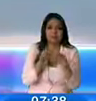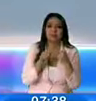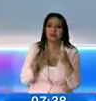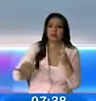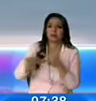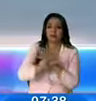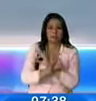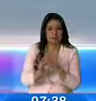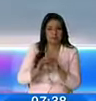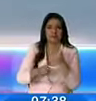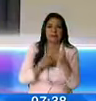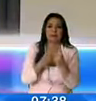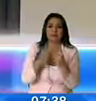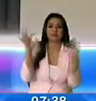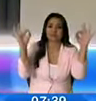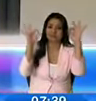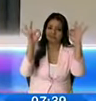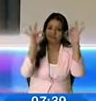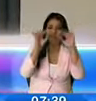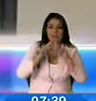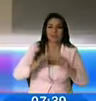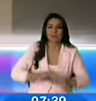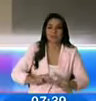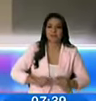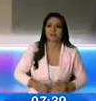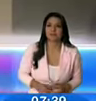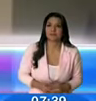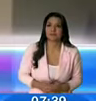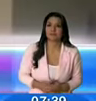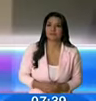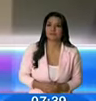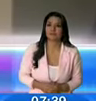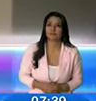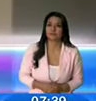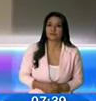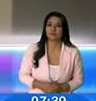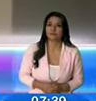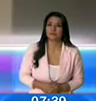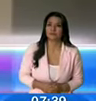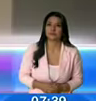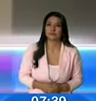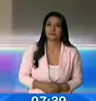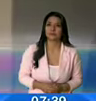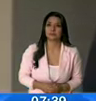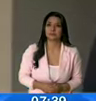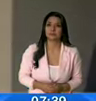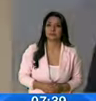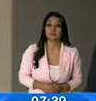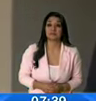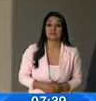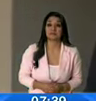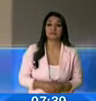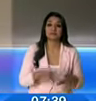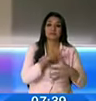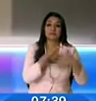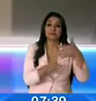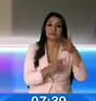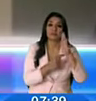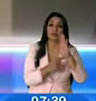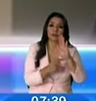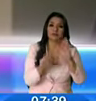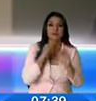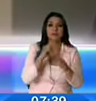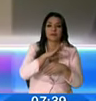saneamiento, eficiencia energética, entre otros. Es y va a ser una hoja de ruta para todas y